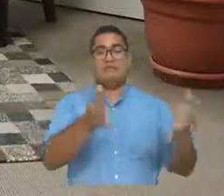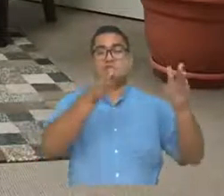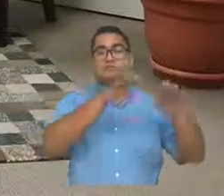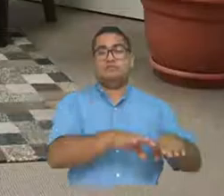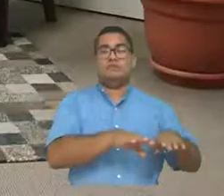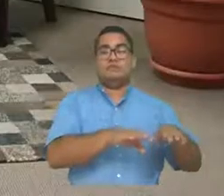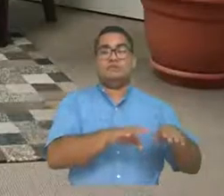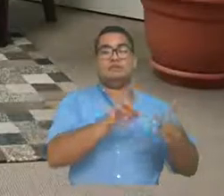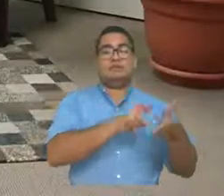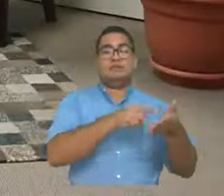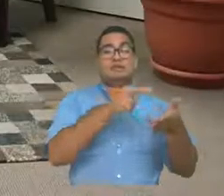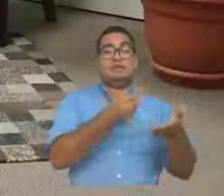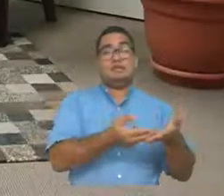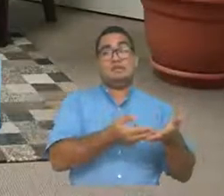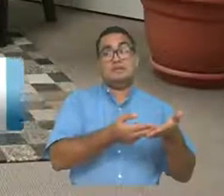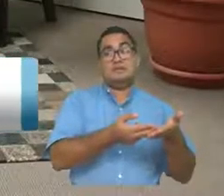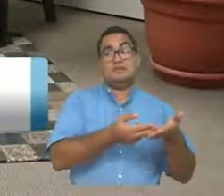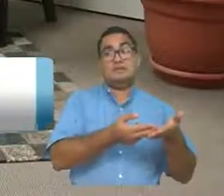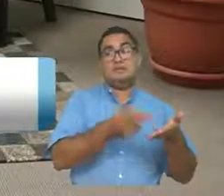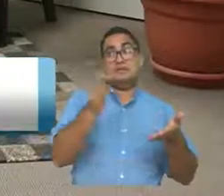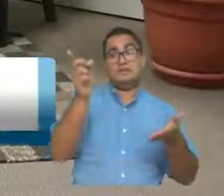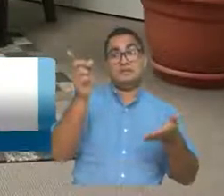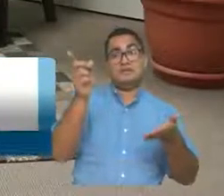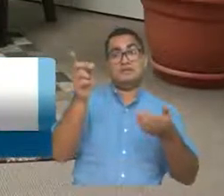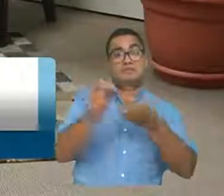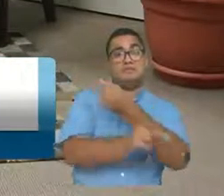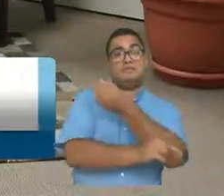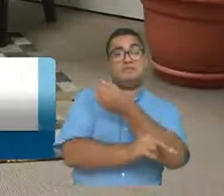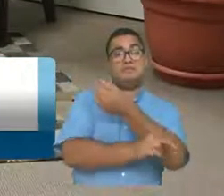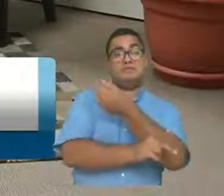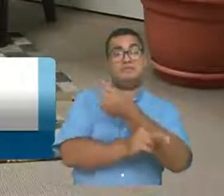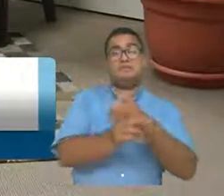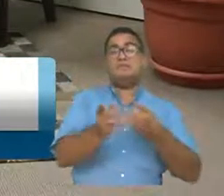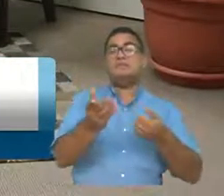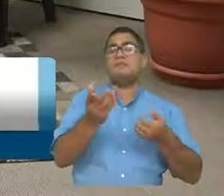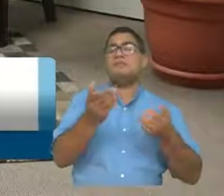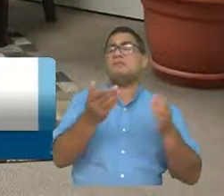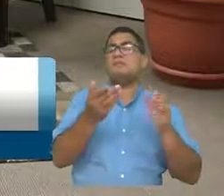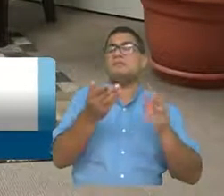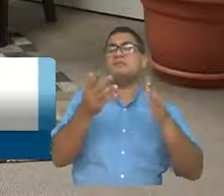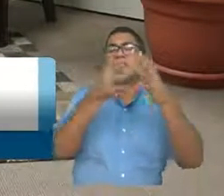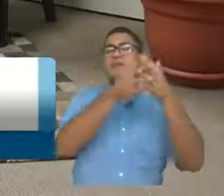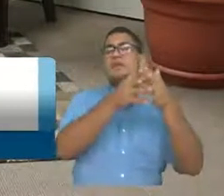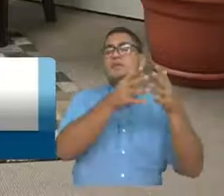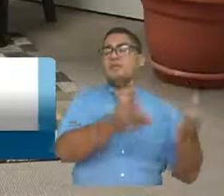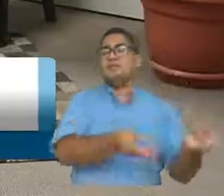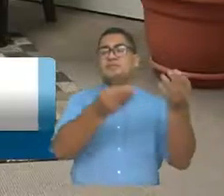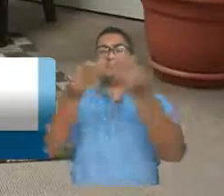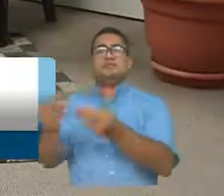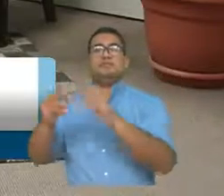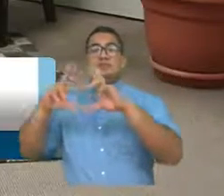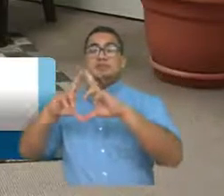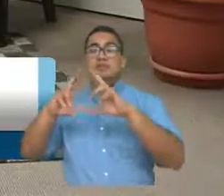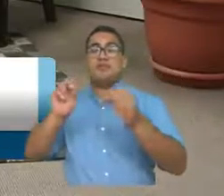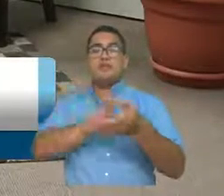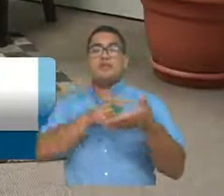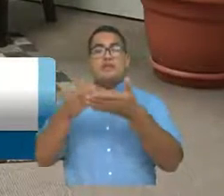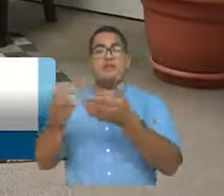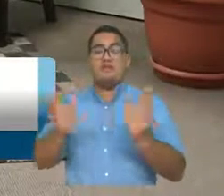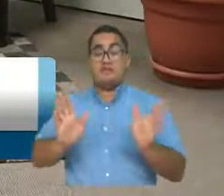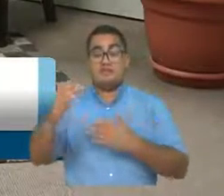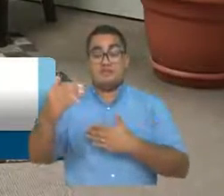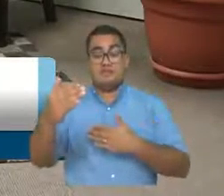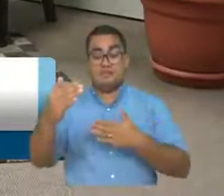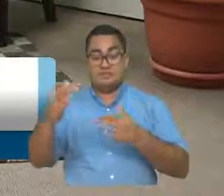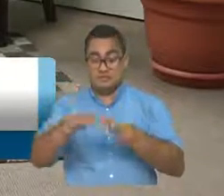sea algo que se propague con mayor facilidad. No, y no tanto la presencia del ser humano, también con las cosas que se